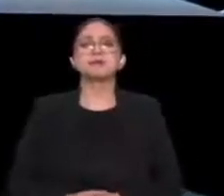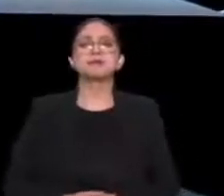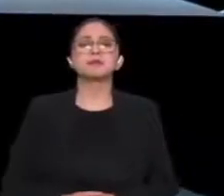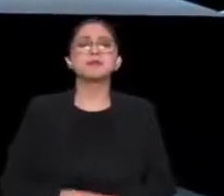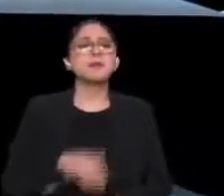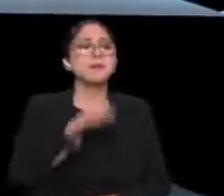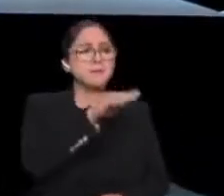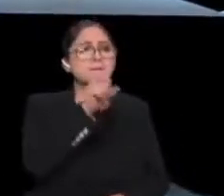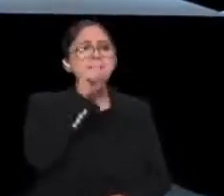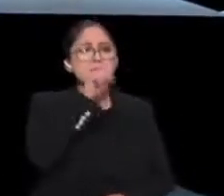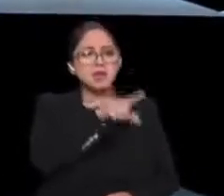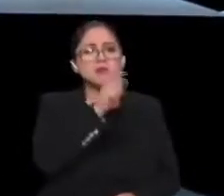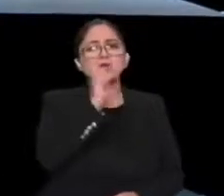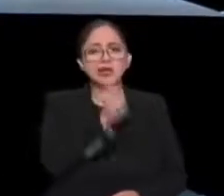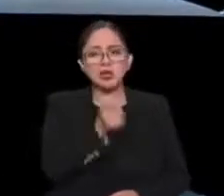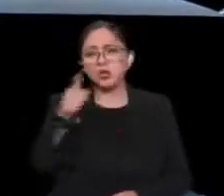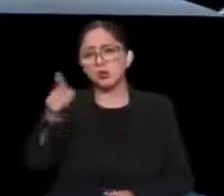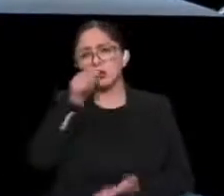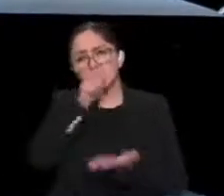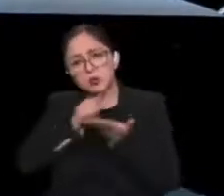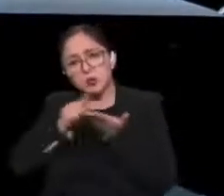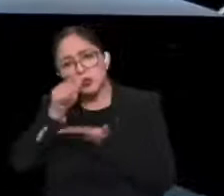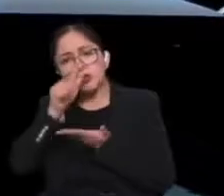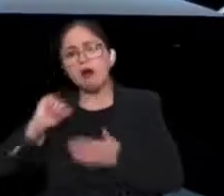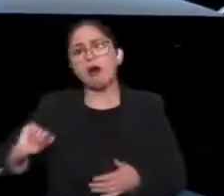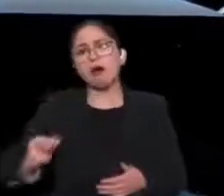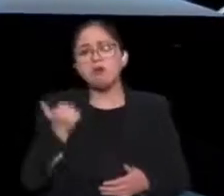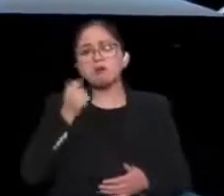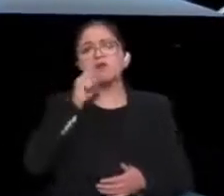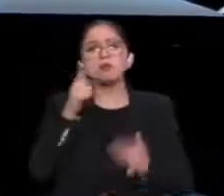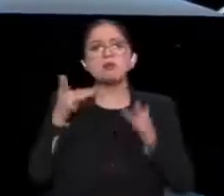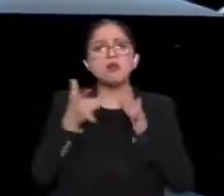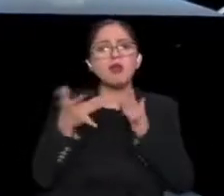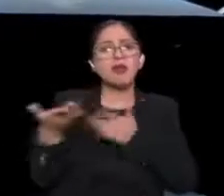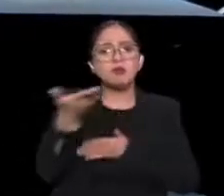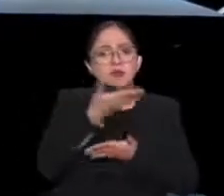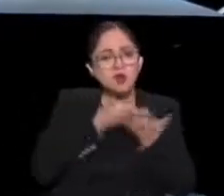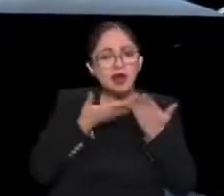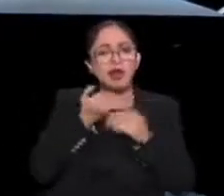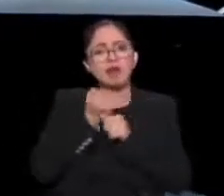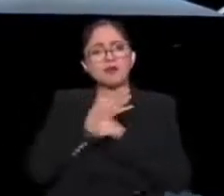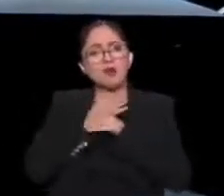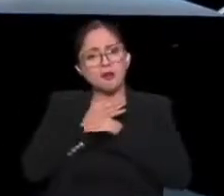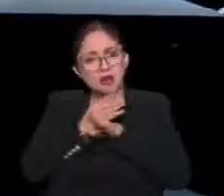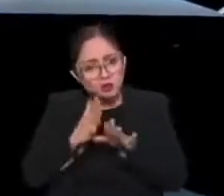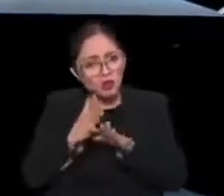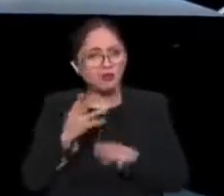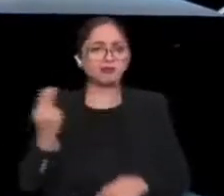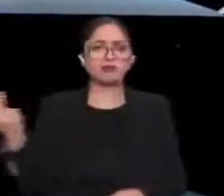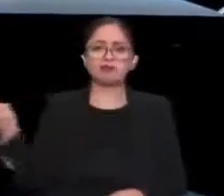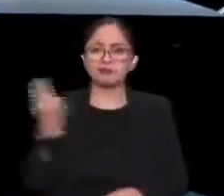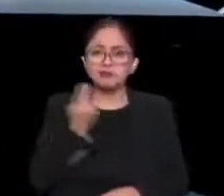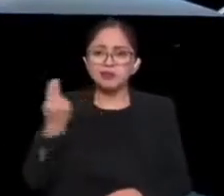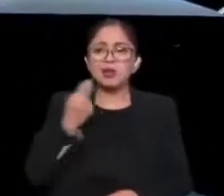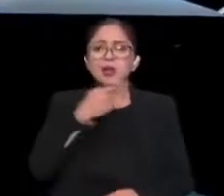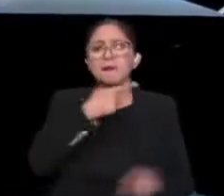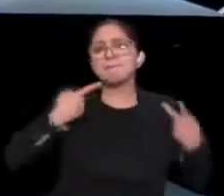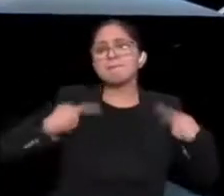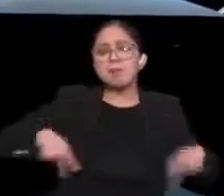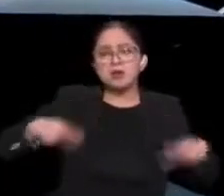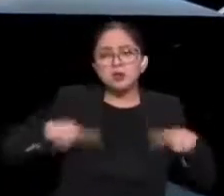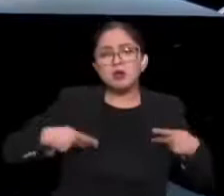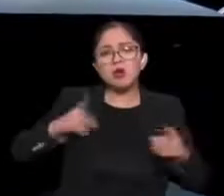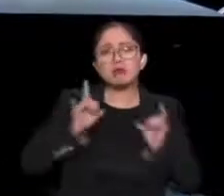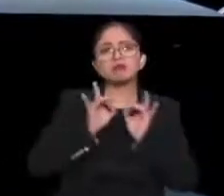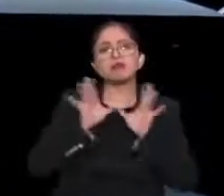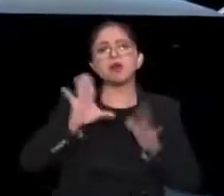dice Alberto, a través de Twitter, a través de redes sociales, y dio información puntual sobre, primero, pues, las personas que están